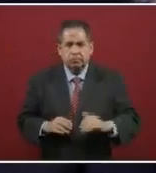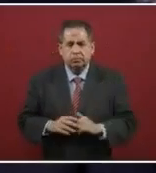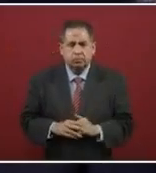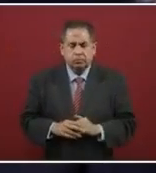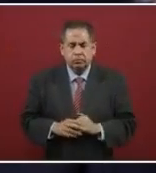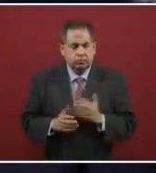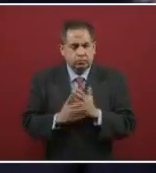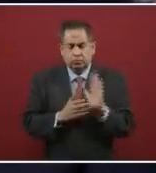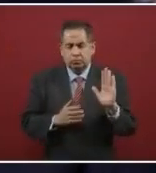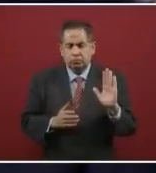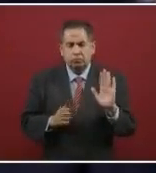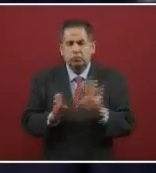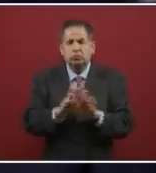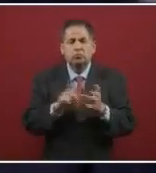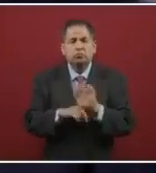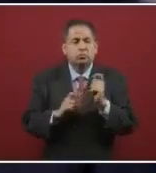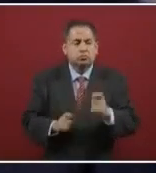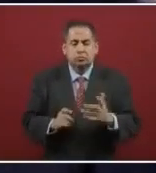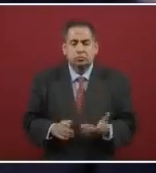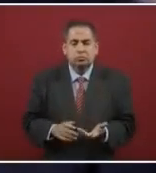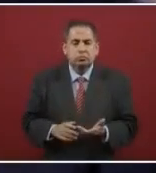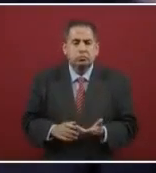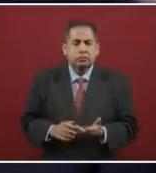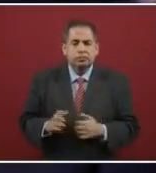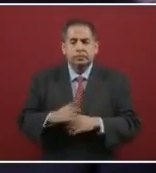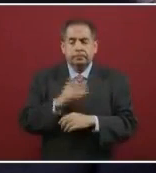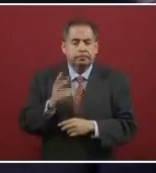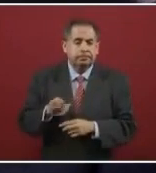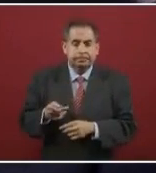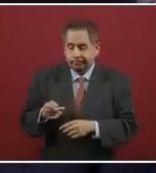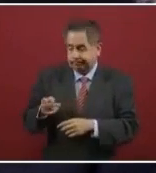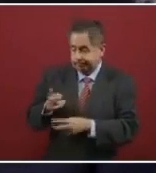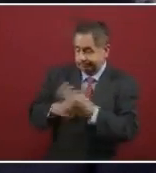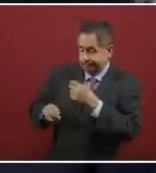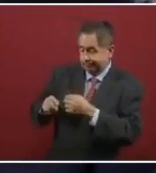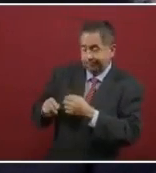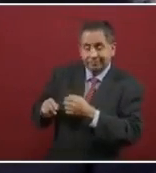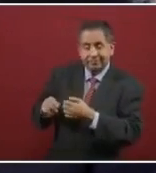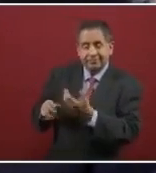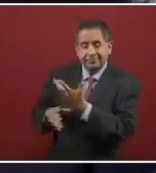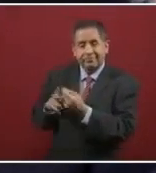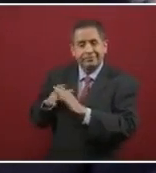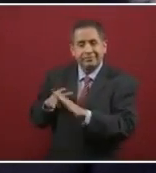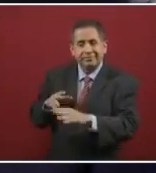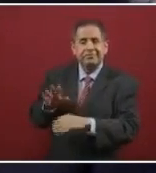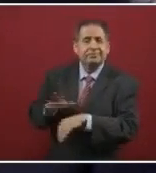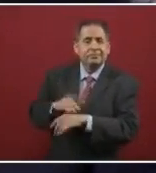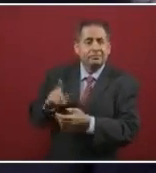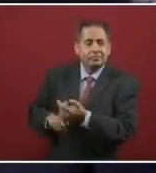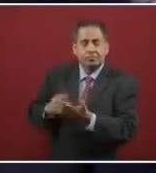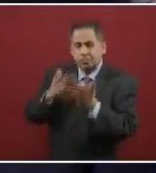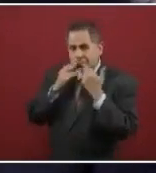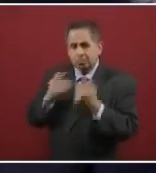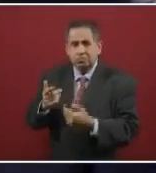se produce por las circunstancias de pobreza, de abandono